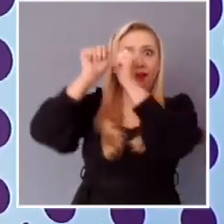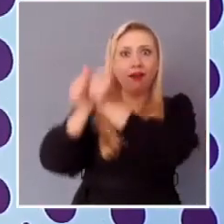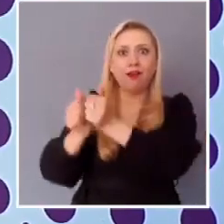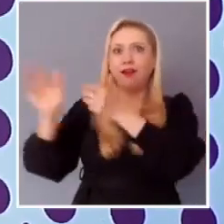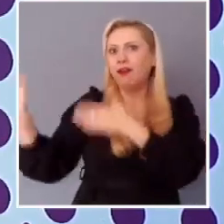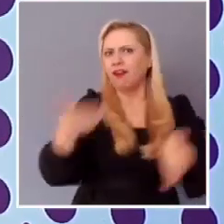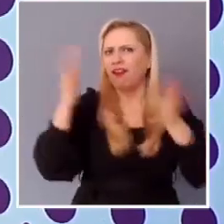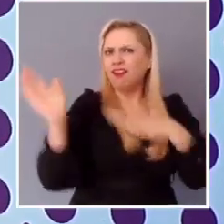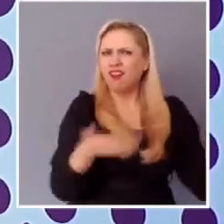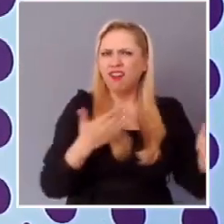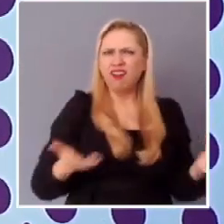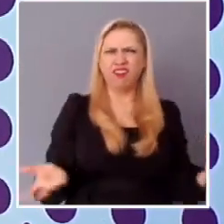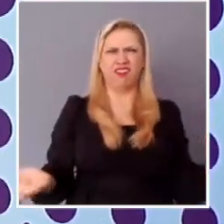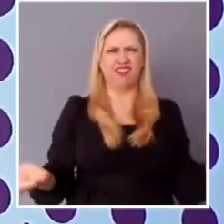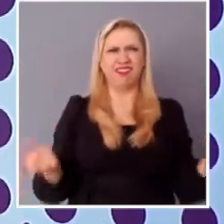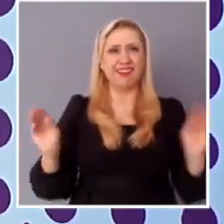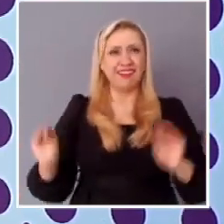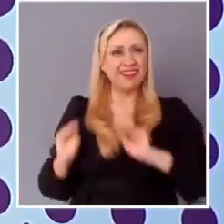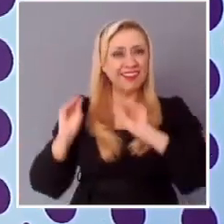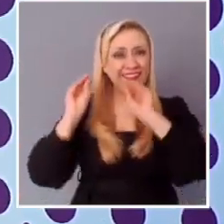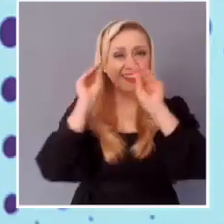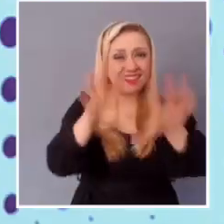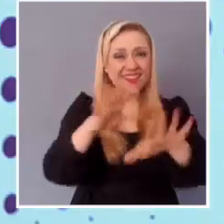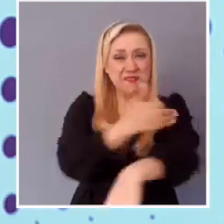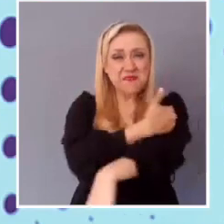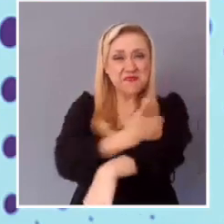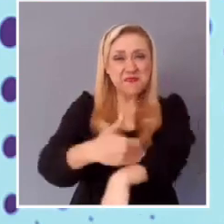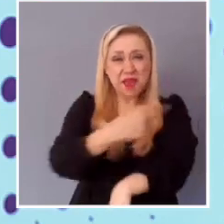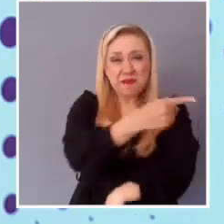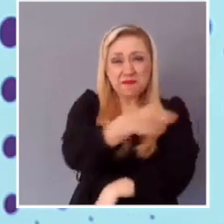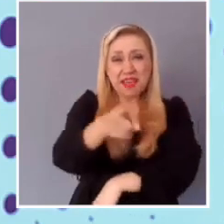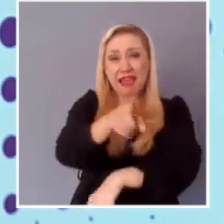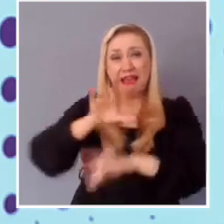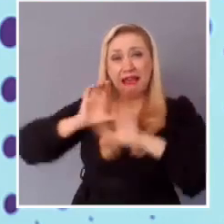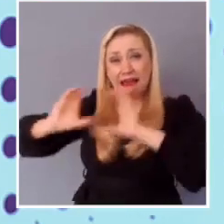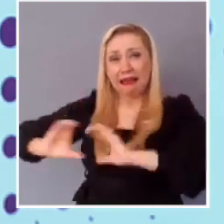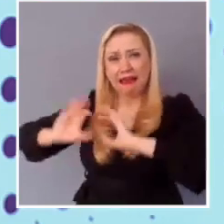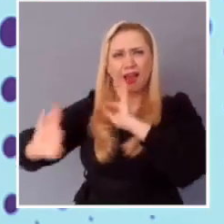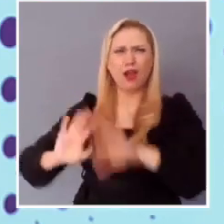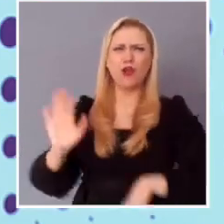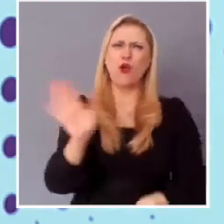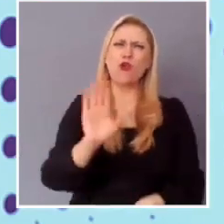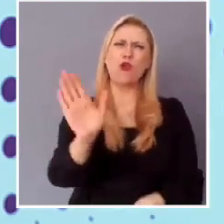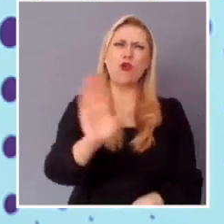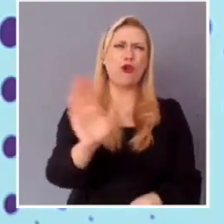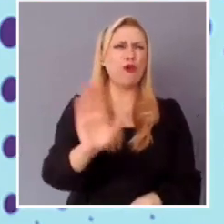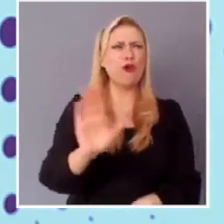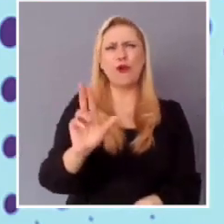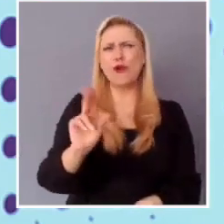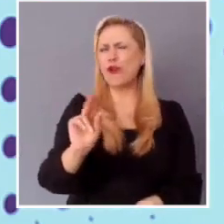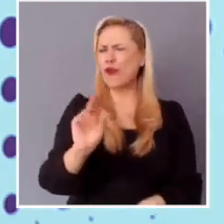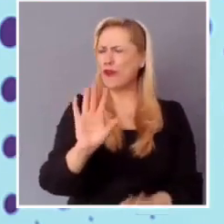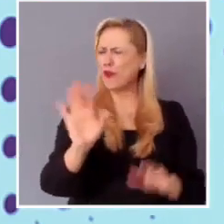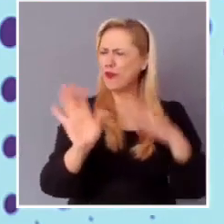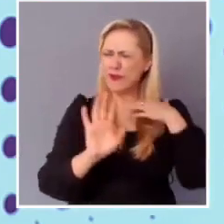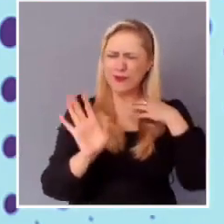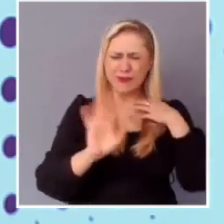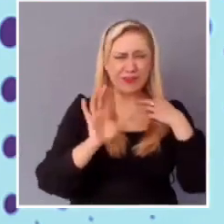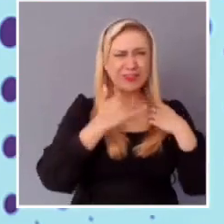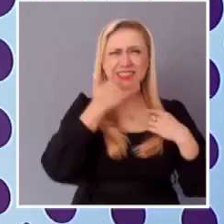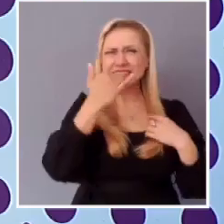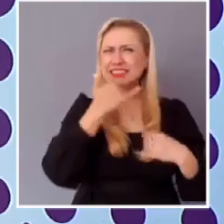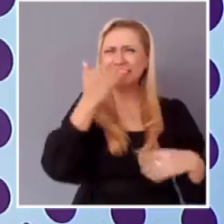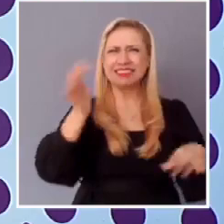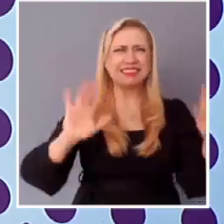aumentar las cargas hacia las familias porque ahora ellas se van a dedicar al cuidado. Y todo esto no es cierto. La reforma implica un